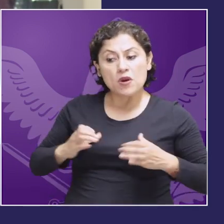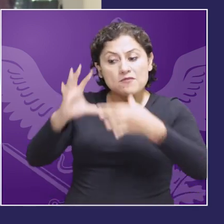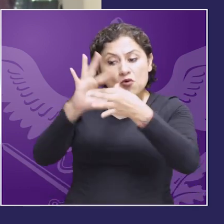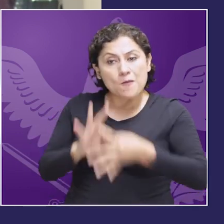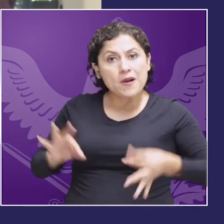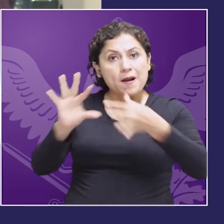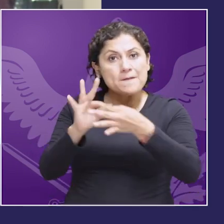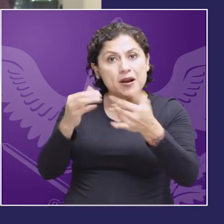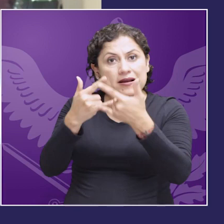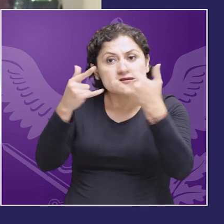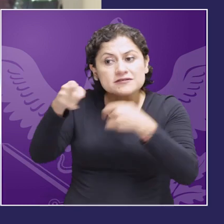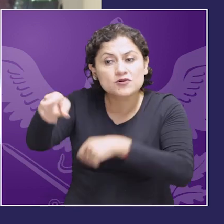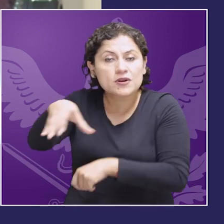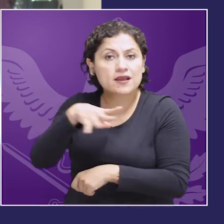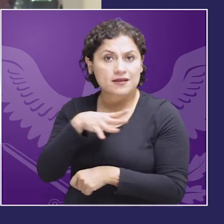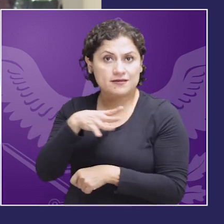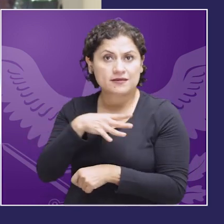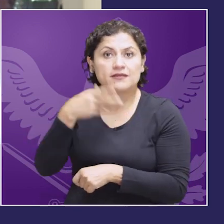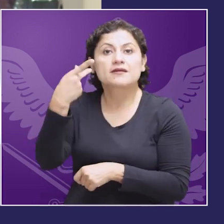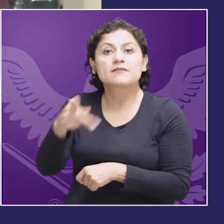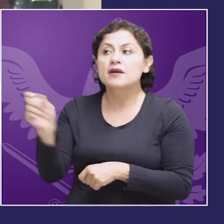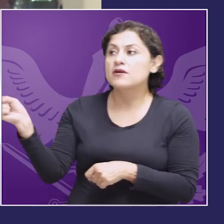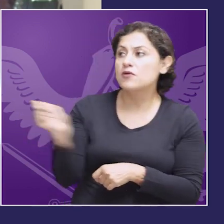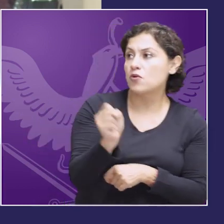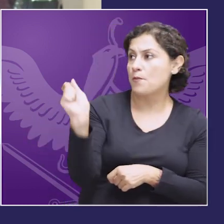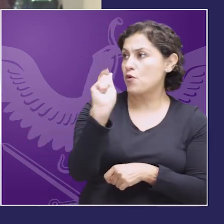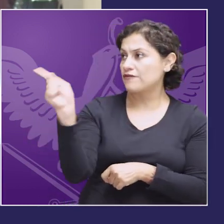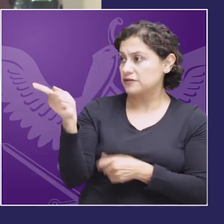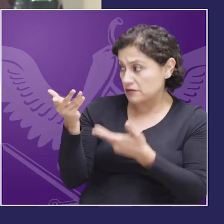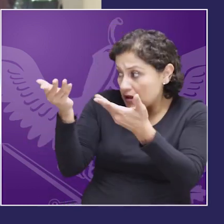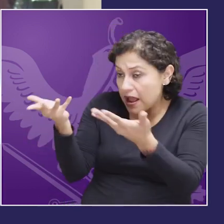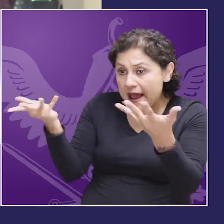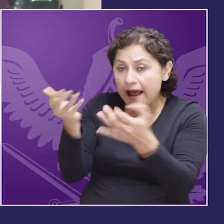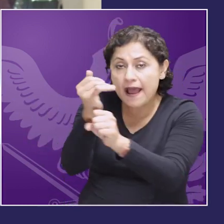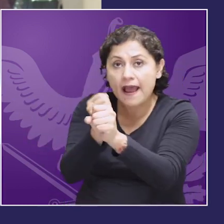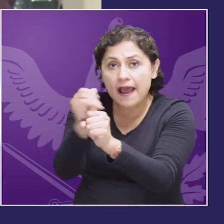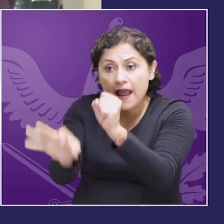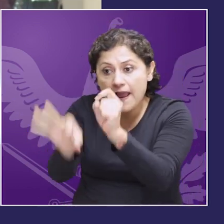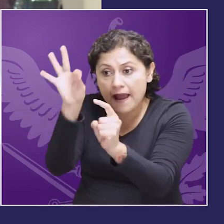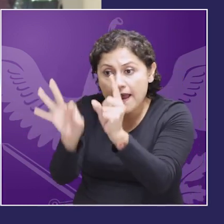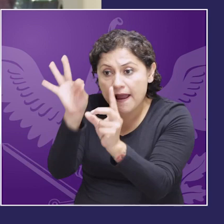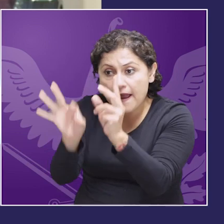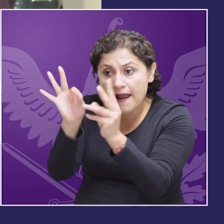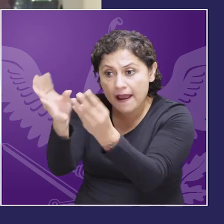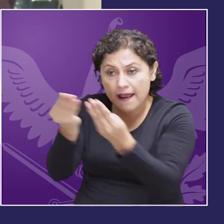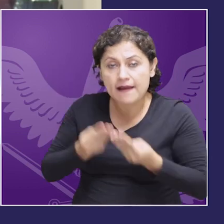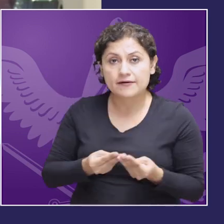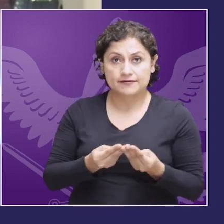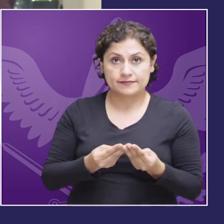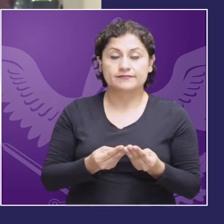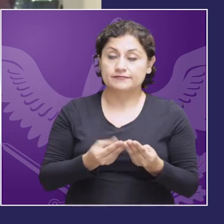tiene que recuperar eso para que eso llegue al mundo de lo jurídico. Así es que creo que es